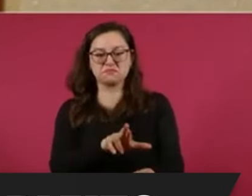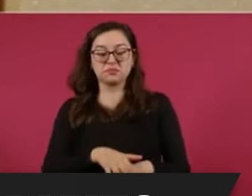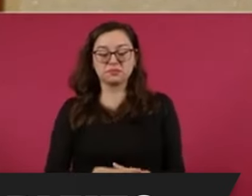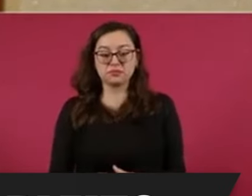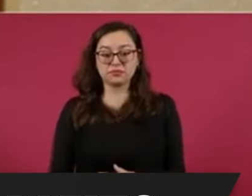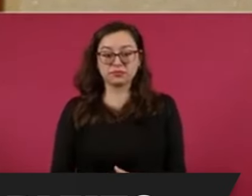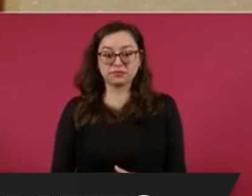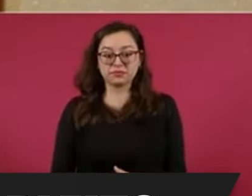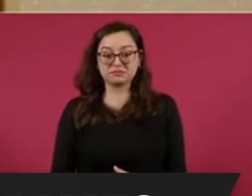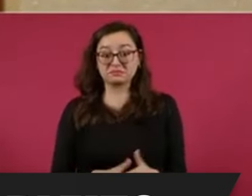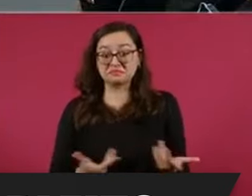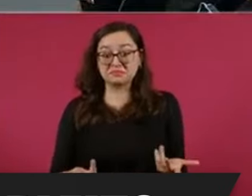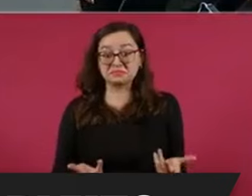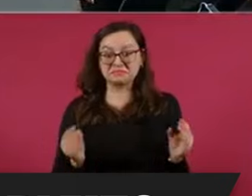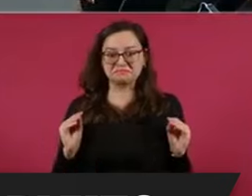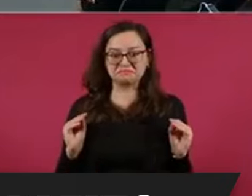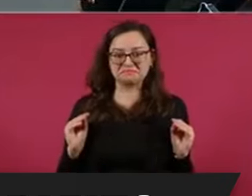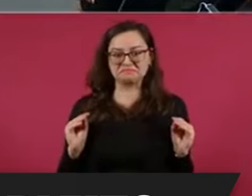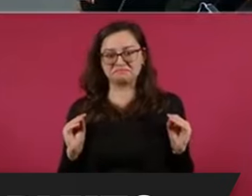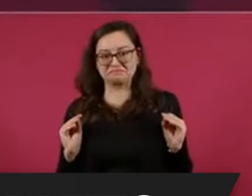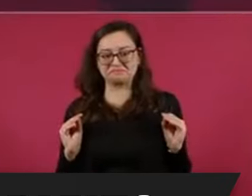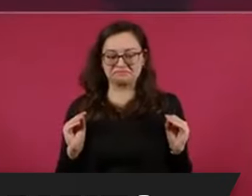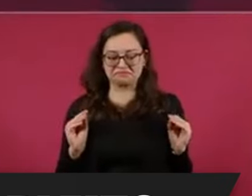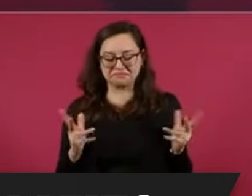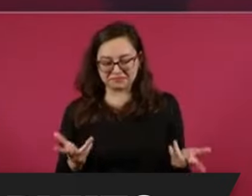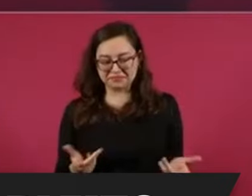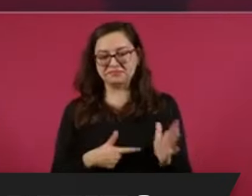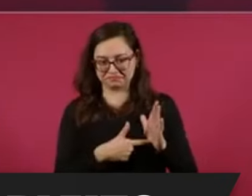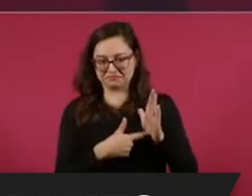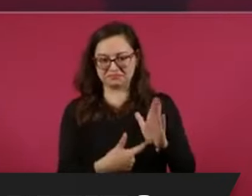No dijo nada, no dijo nada, pero la vamos a poner aquí.